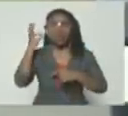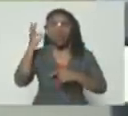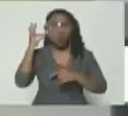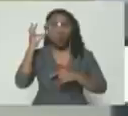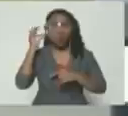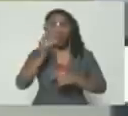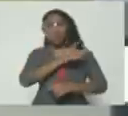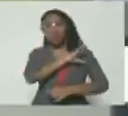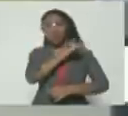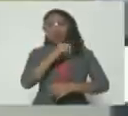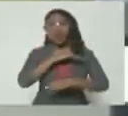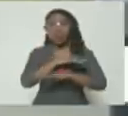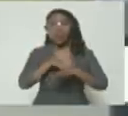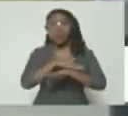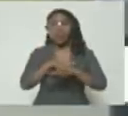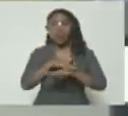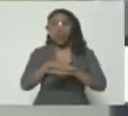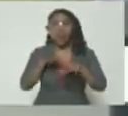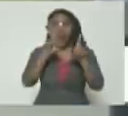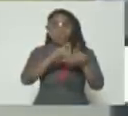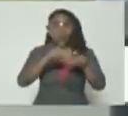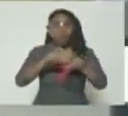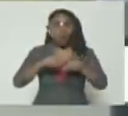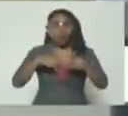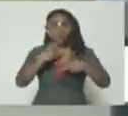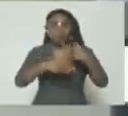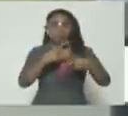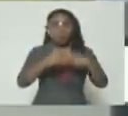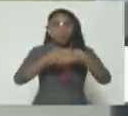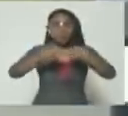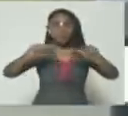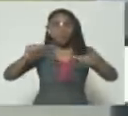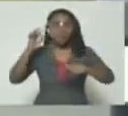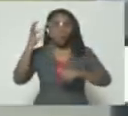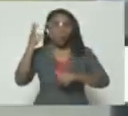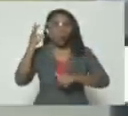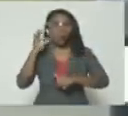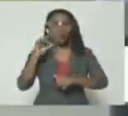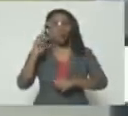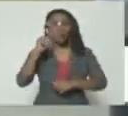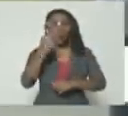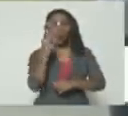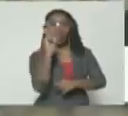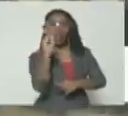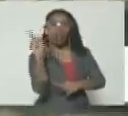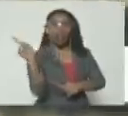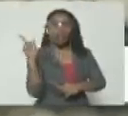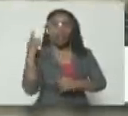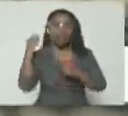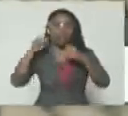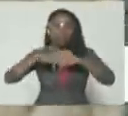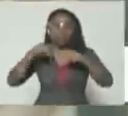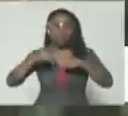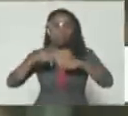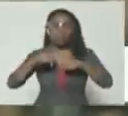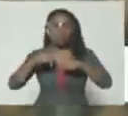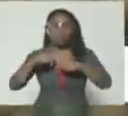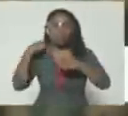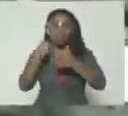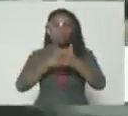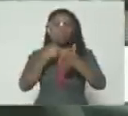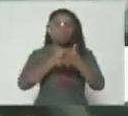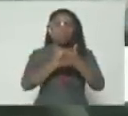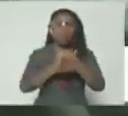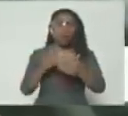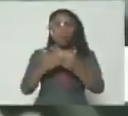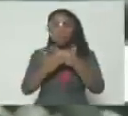la directora del Ministerio de Agricultura Productiva y Tierra, María Alejandra Rosales. En esta combatividad vamos